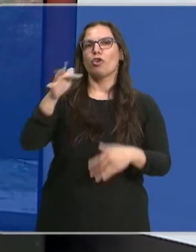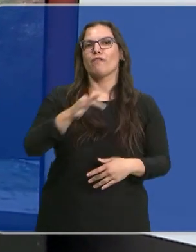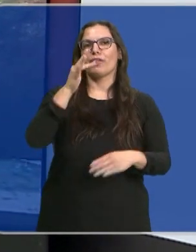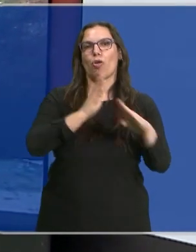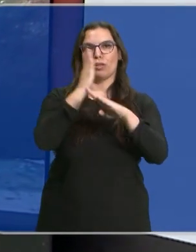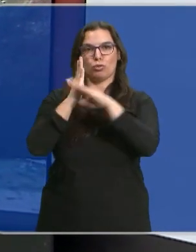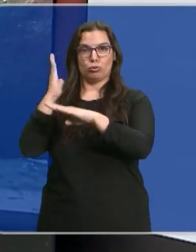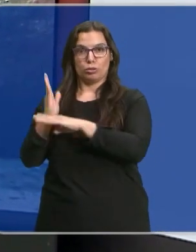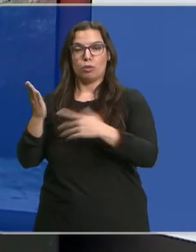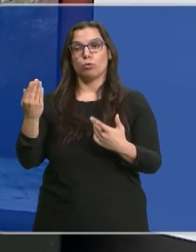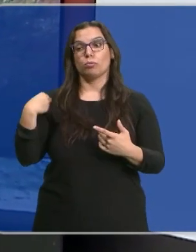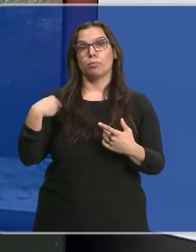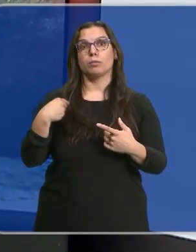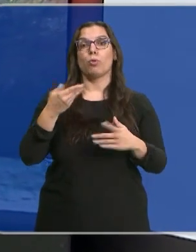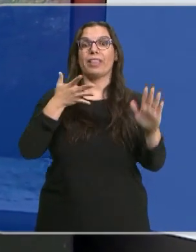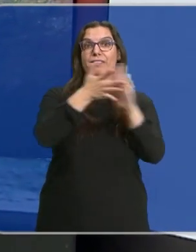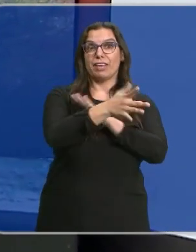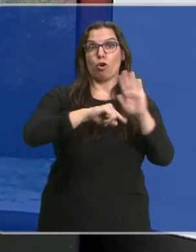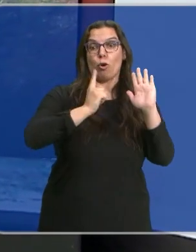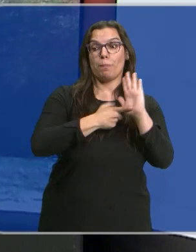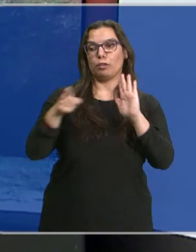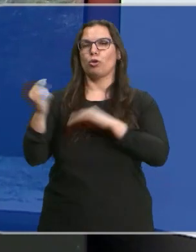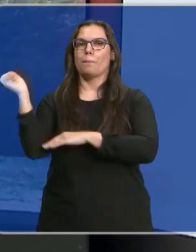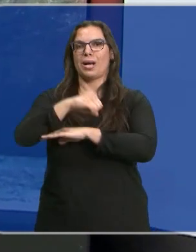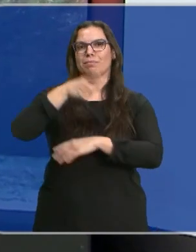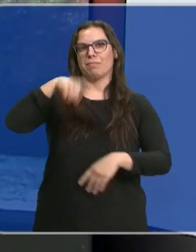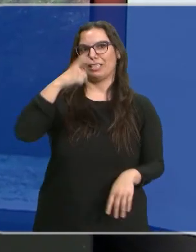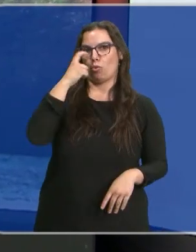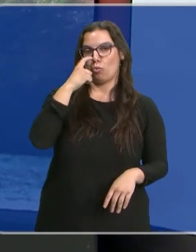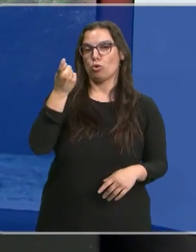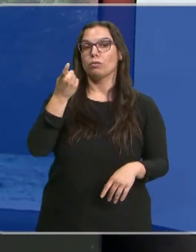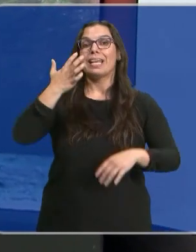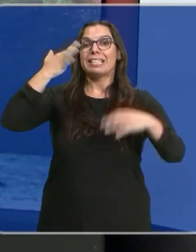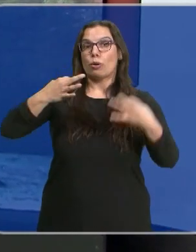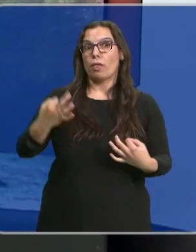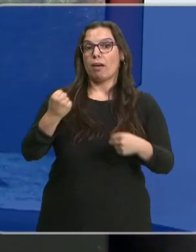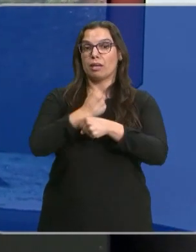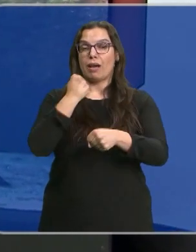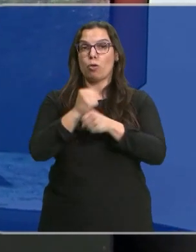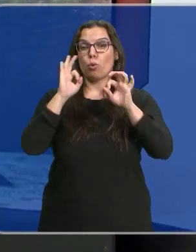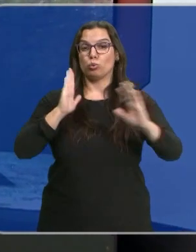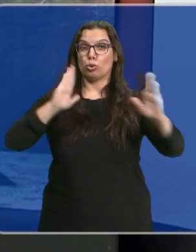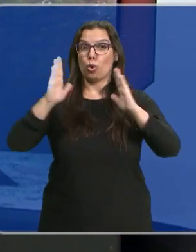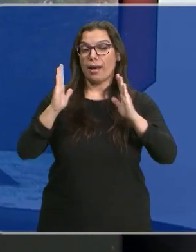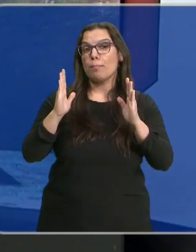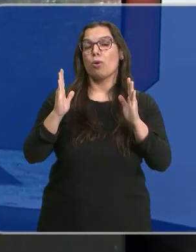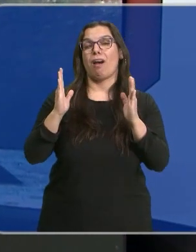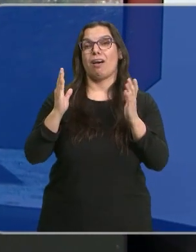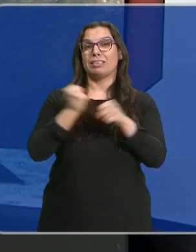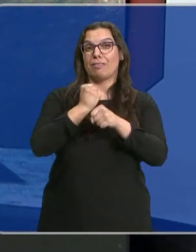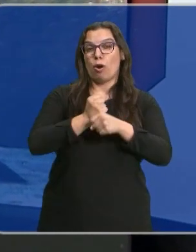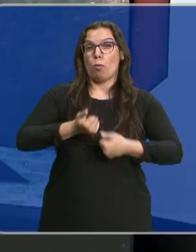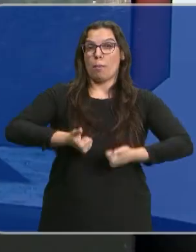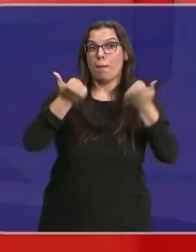superado a los contratos indefinidos a tiempo completo. ¿Se garantizan trabajadores cuando aumenta su producción o empiezan las vacaciones?